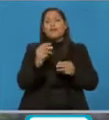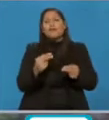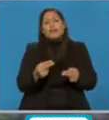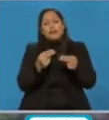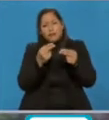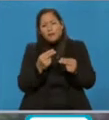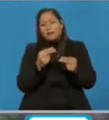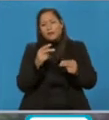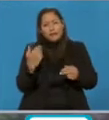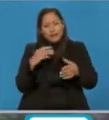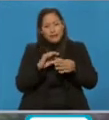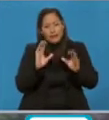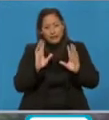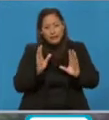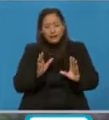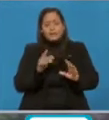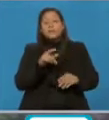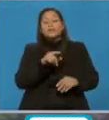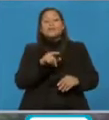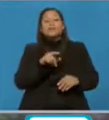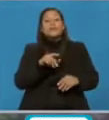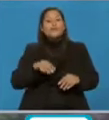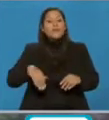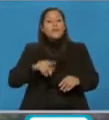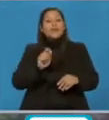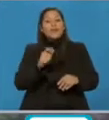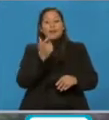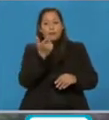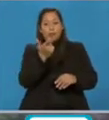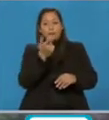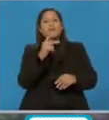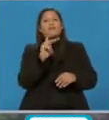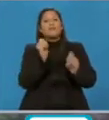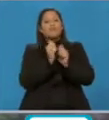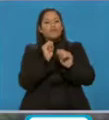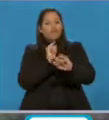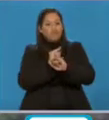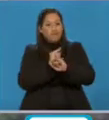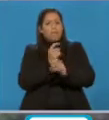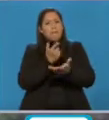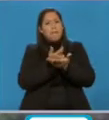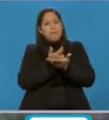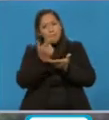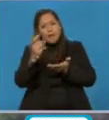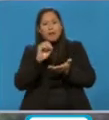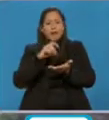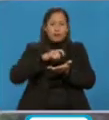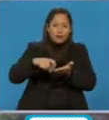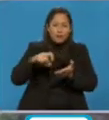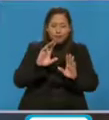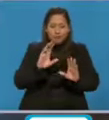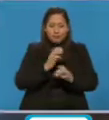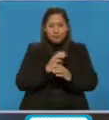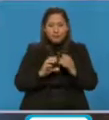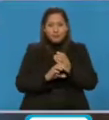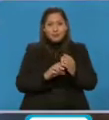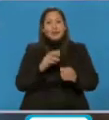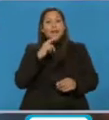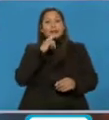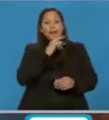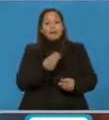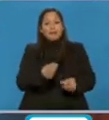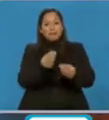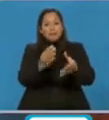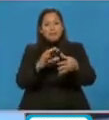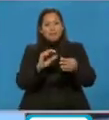como muy bien explicabas tú al principio, con un tipo de moneda digital. Y muy rápidamente compartirles a ustedes